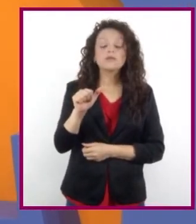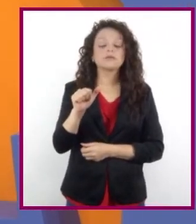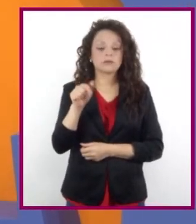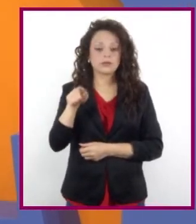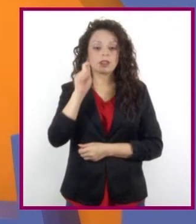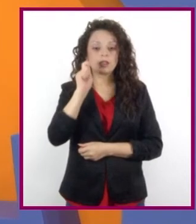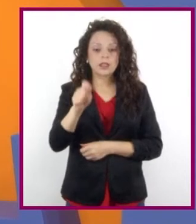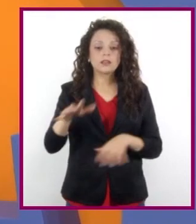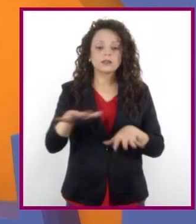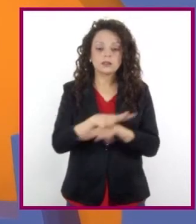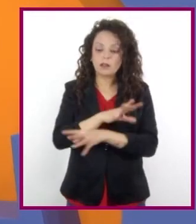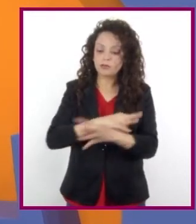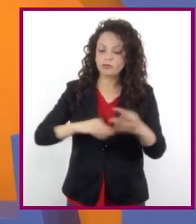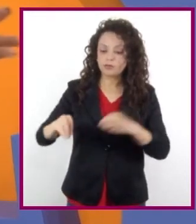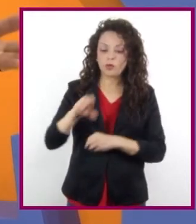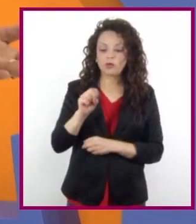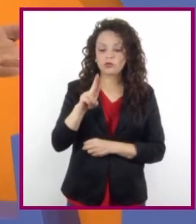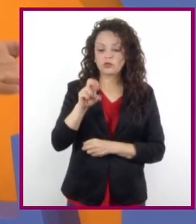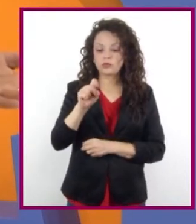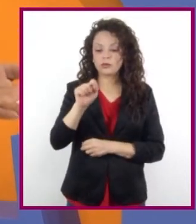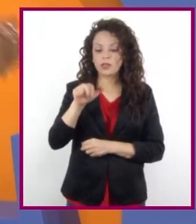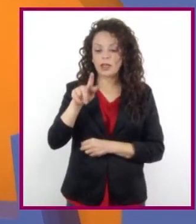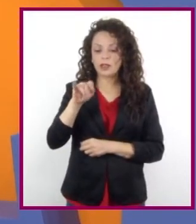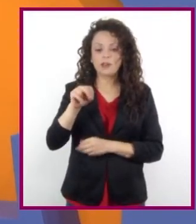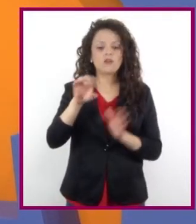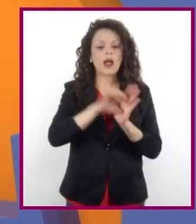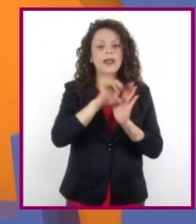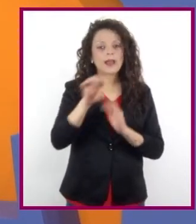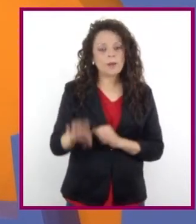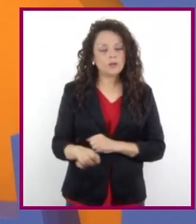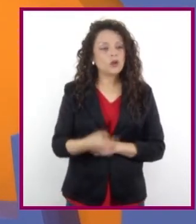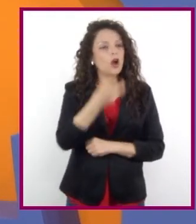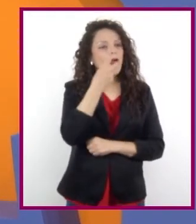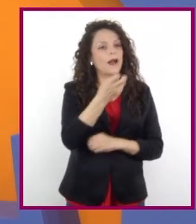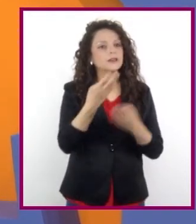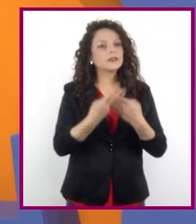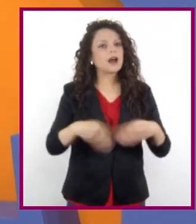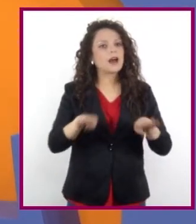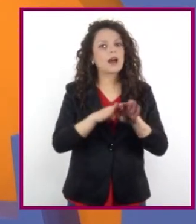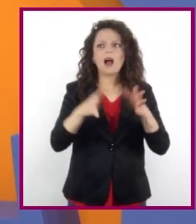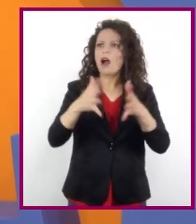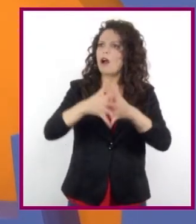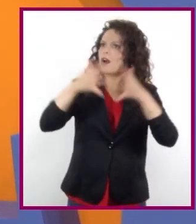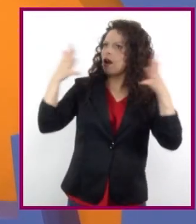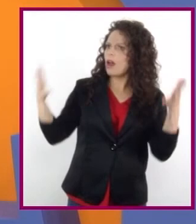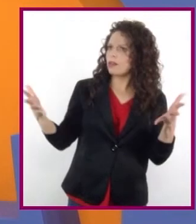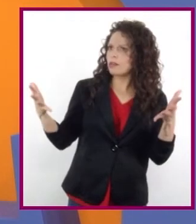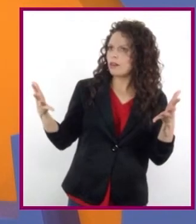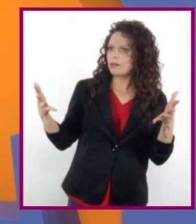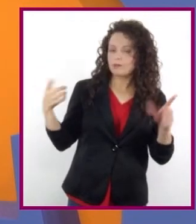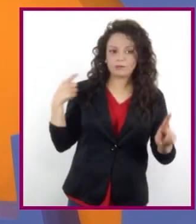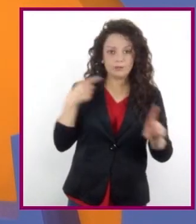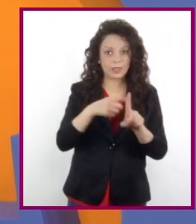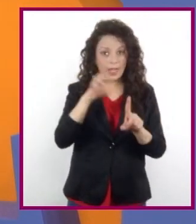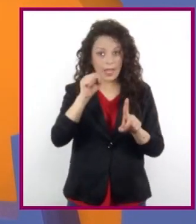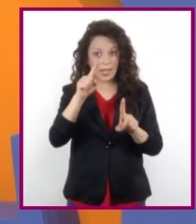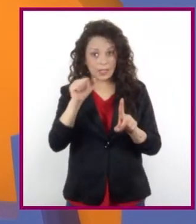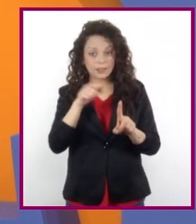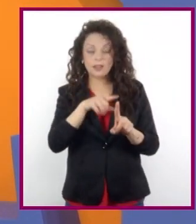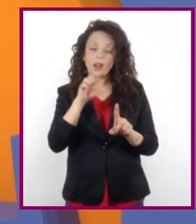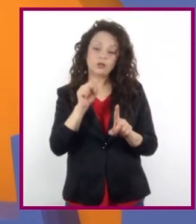sigue. Por ejemplo, esta casa es grande, donde casa es el sustantivo, no lleva